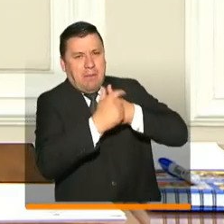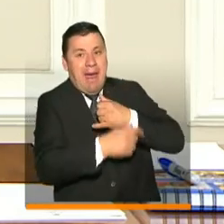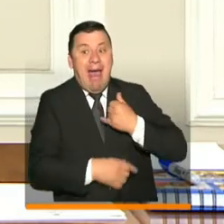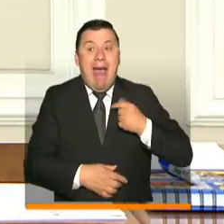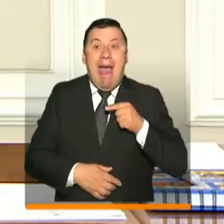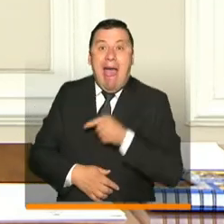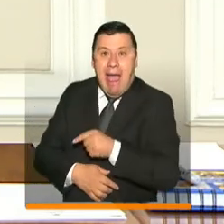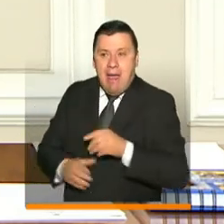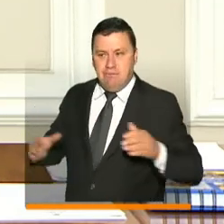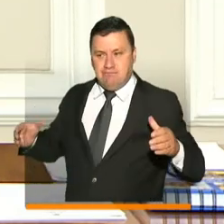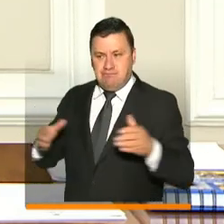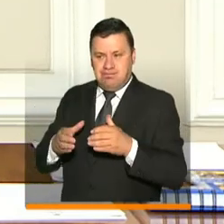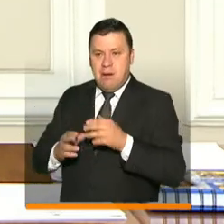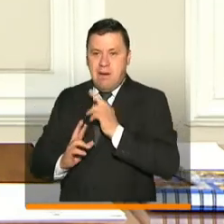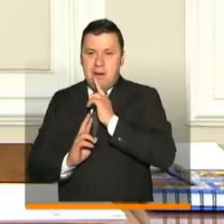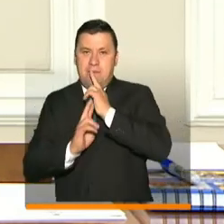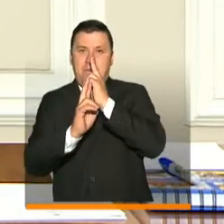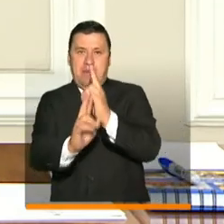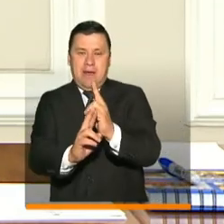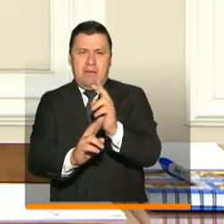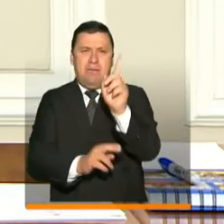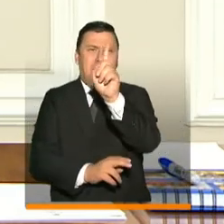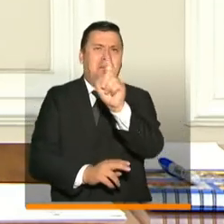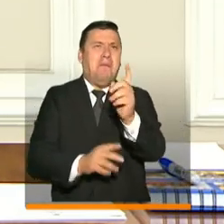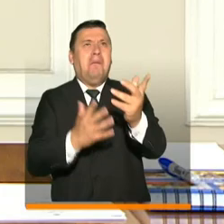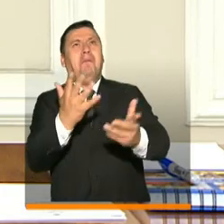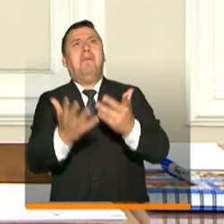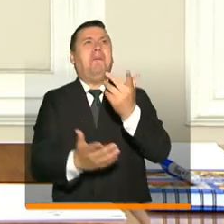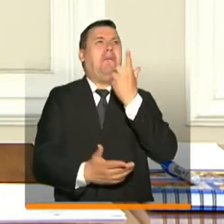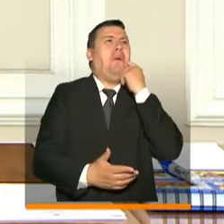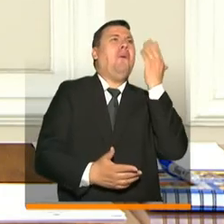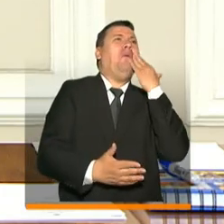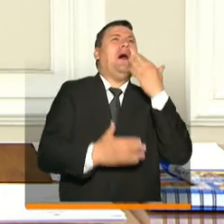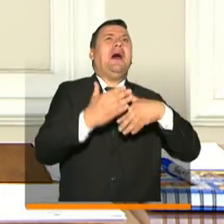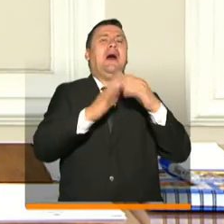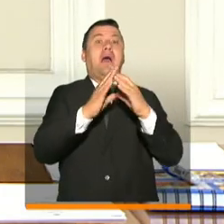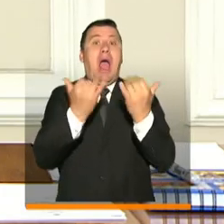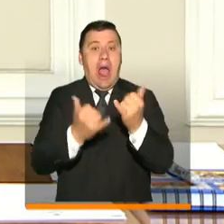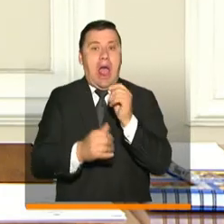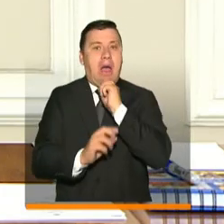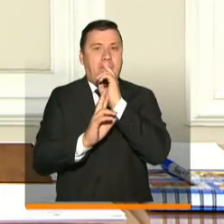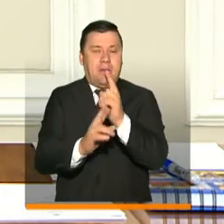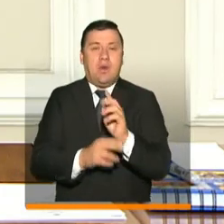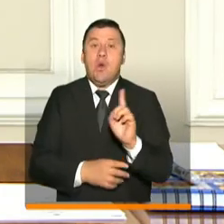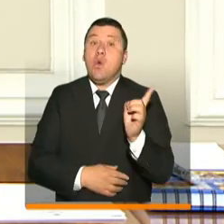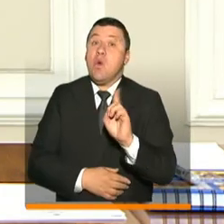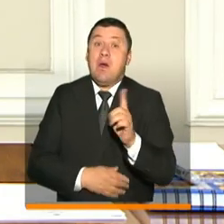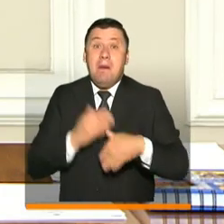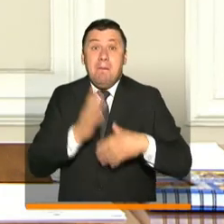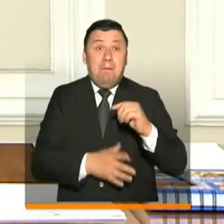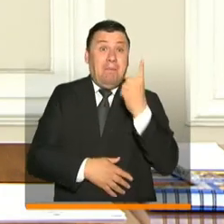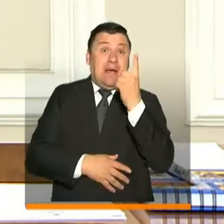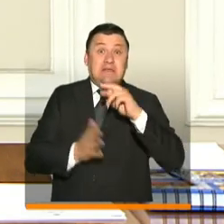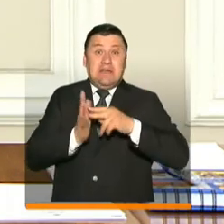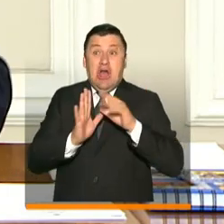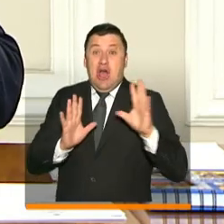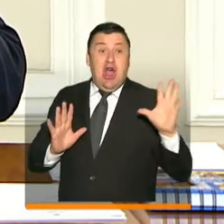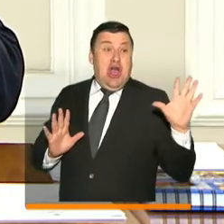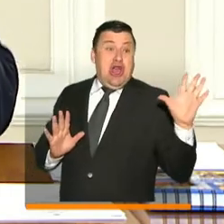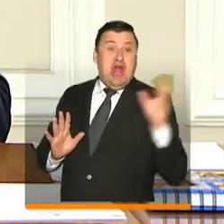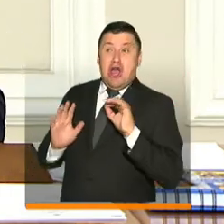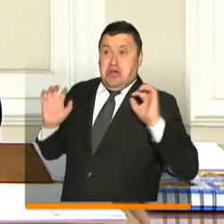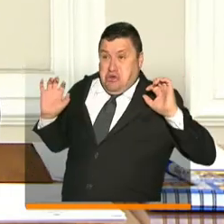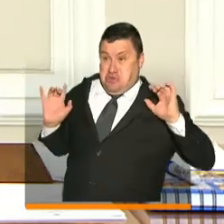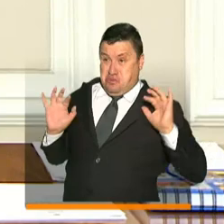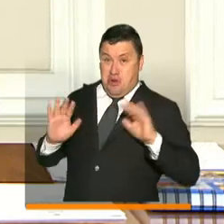está la gran respuesta al interrogante que tenían muchos padres el día de hoy. No es que a partir del primero de agosto